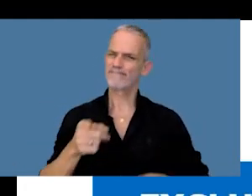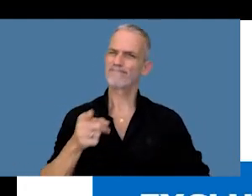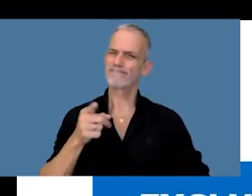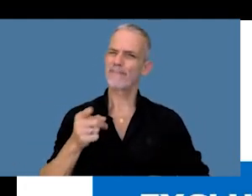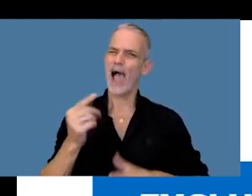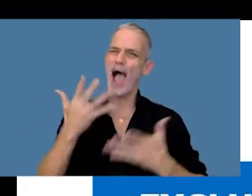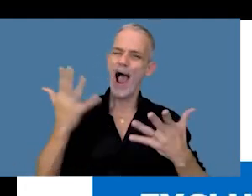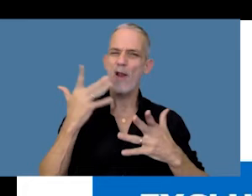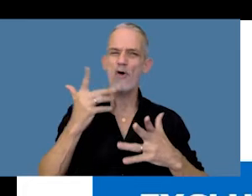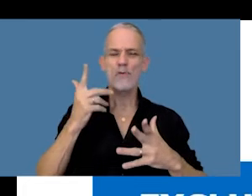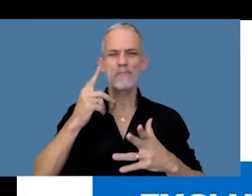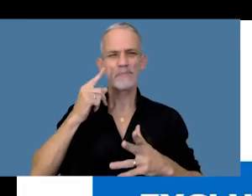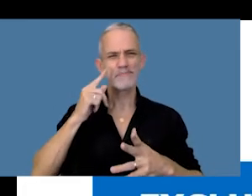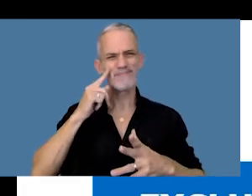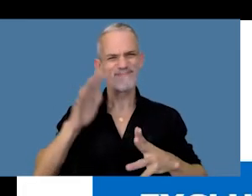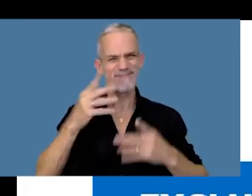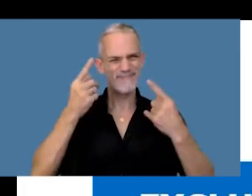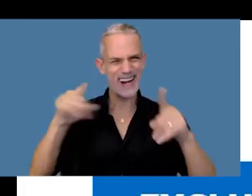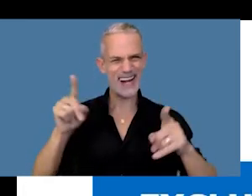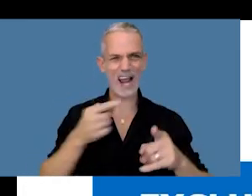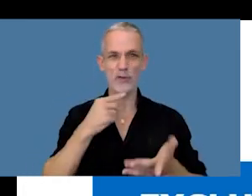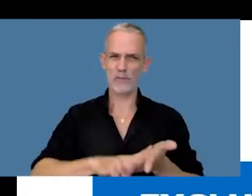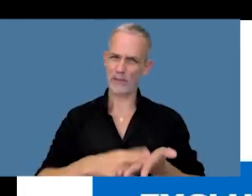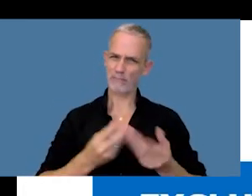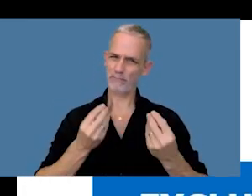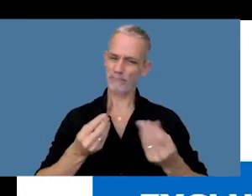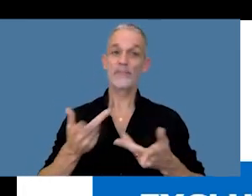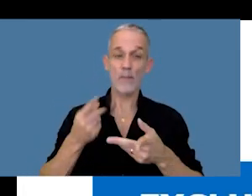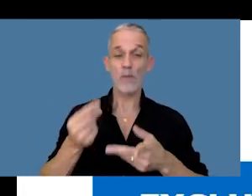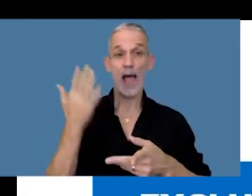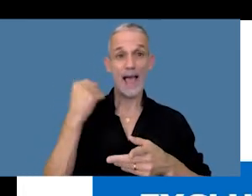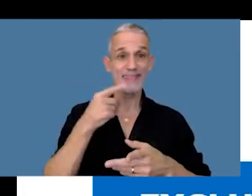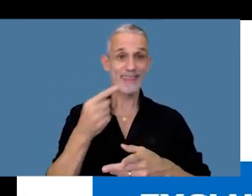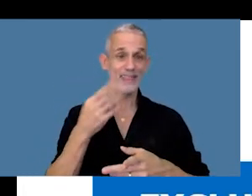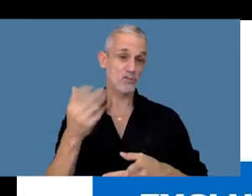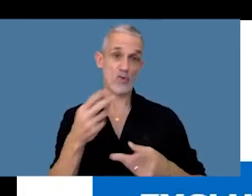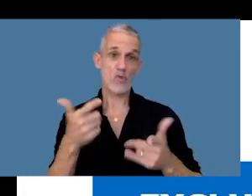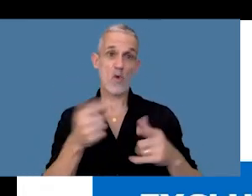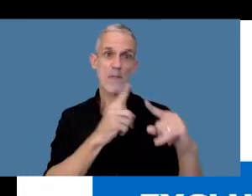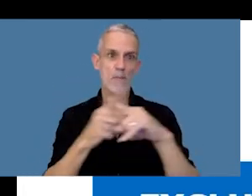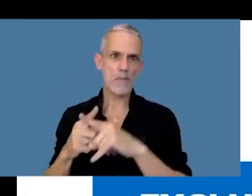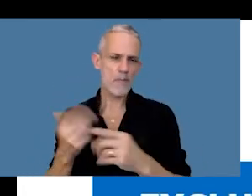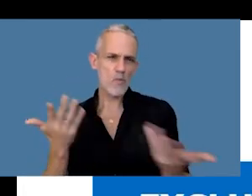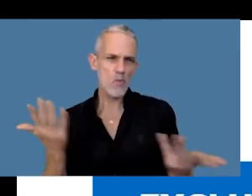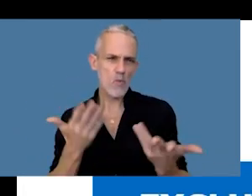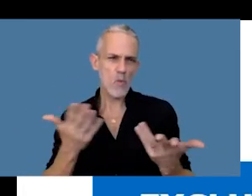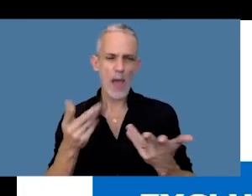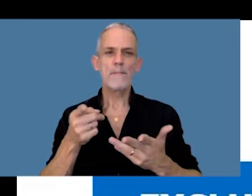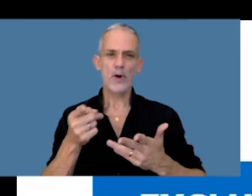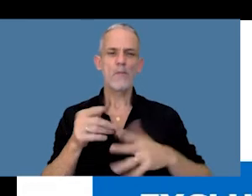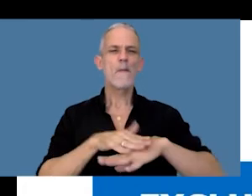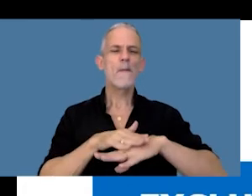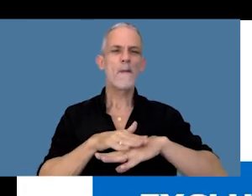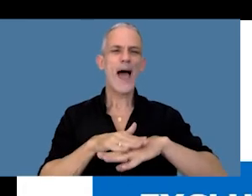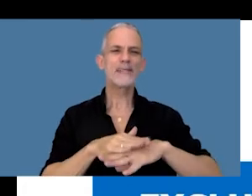estoy ahuecando esa base imponible. Porque si bien, como les dije antes, no tenemos determinación, la base imponible está dada por